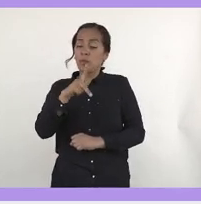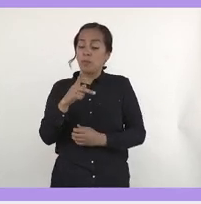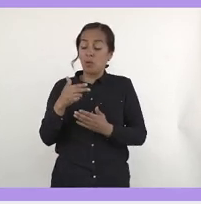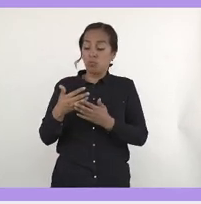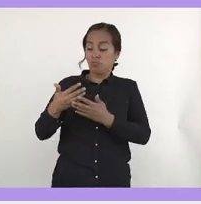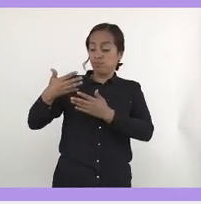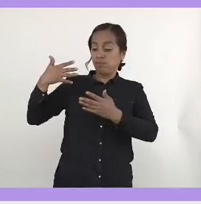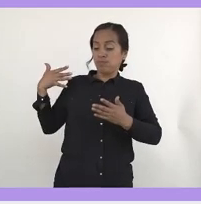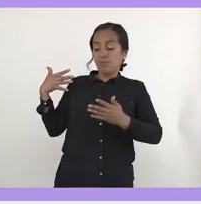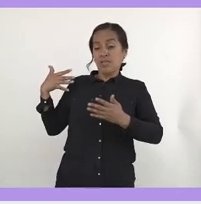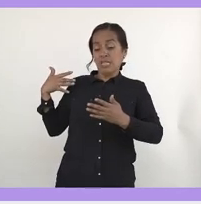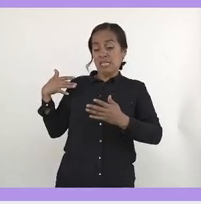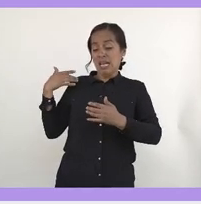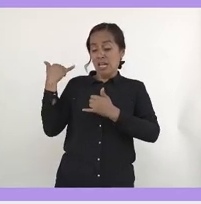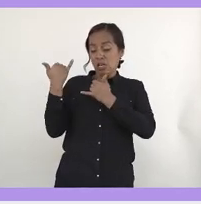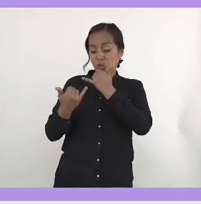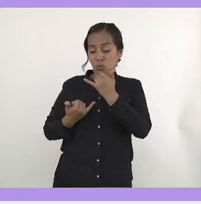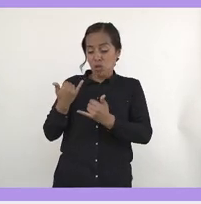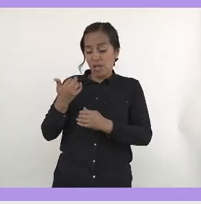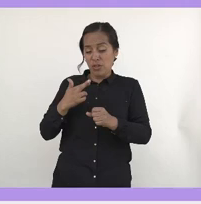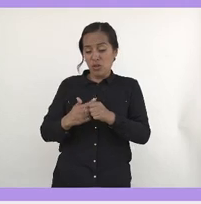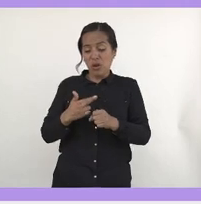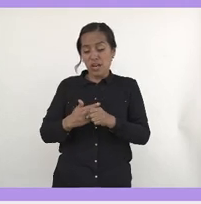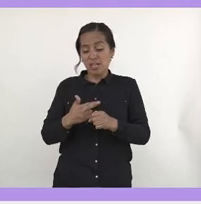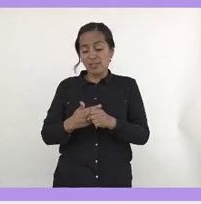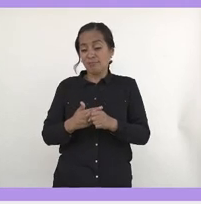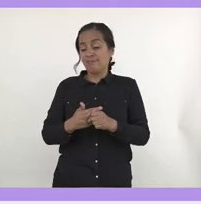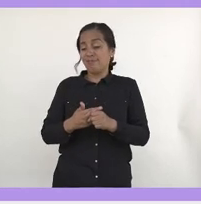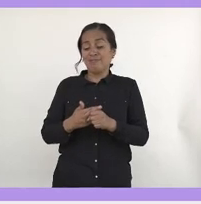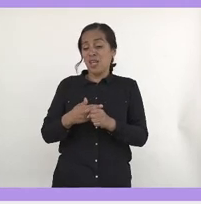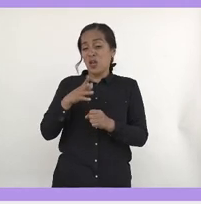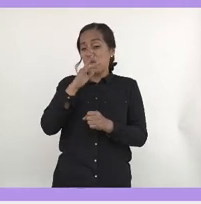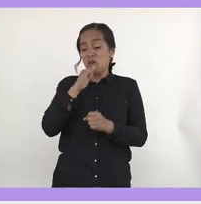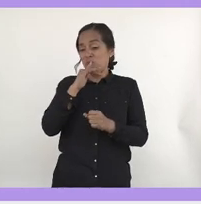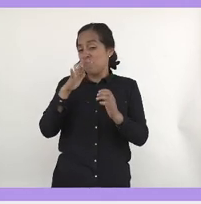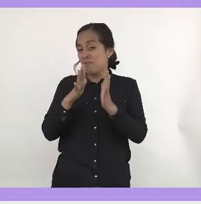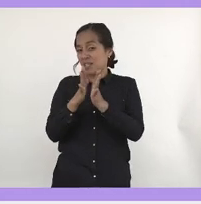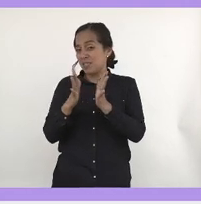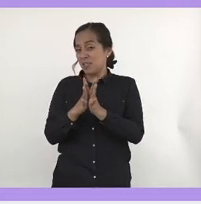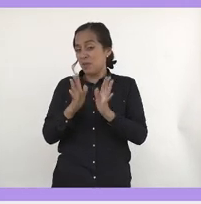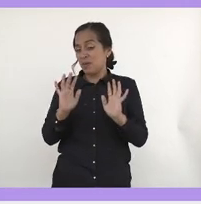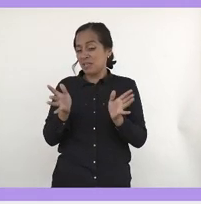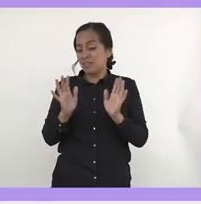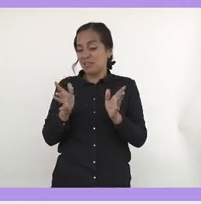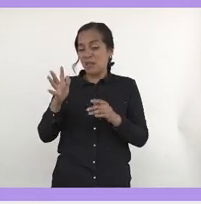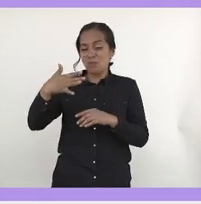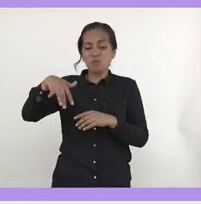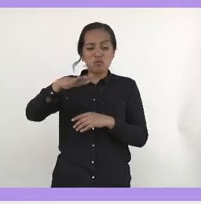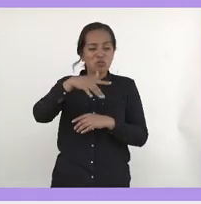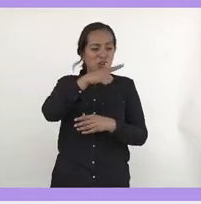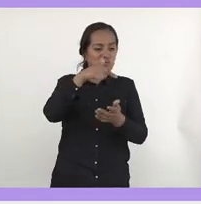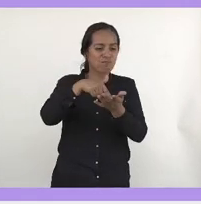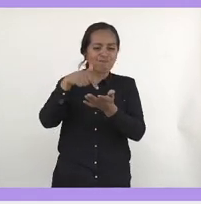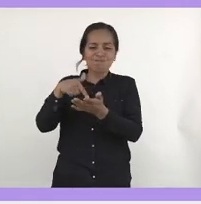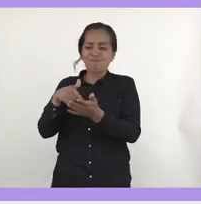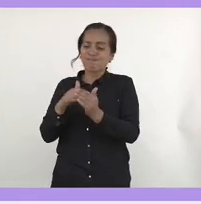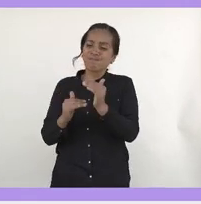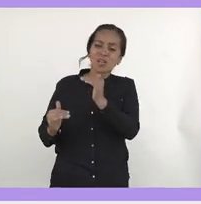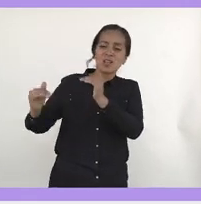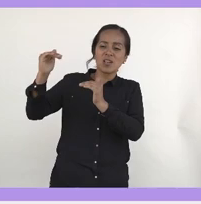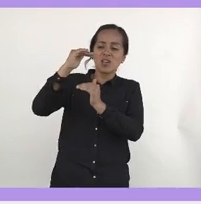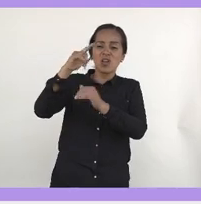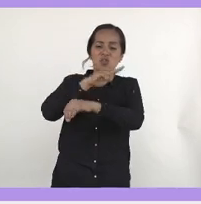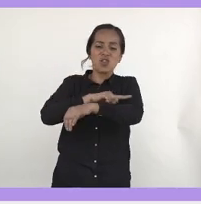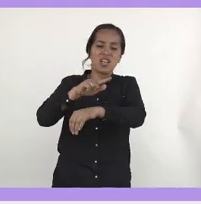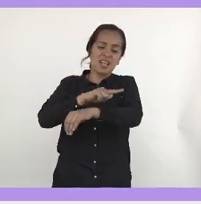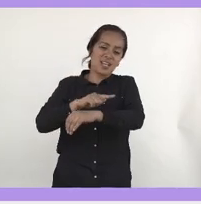momento las jugadoras de la sub-18 ya no van a poder participar no van a estar ya buscando sus lugares en en la Liga Mayor entonces